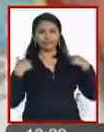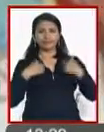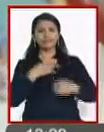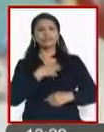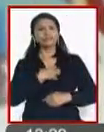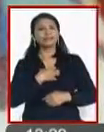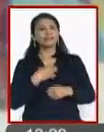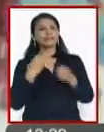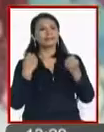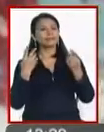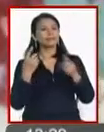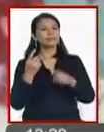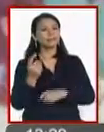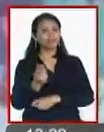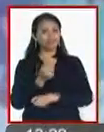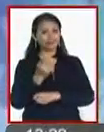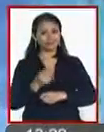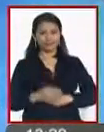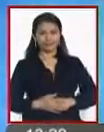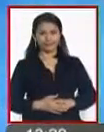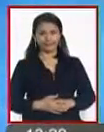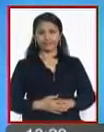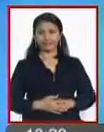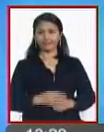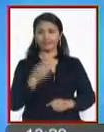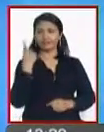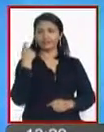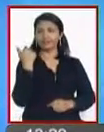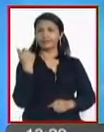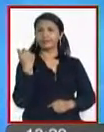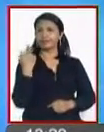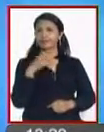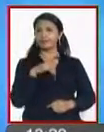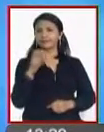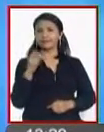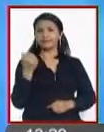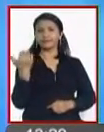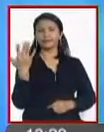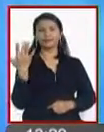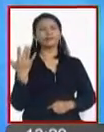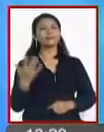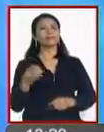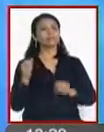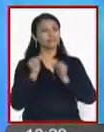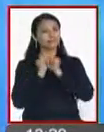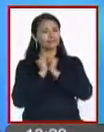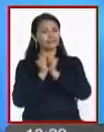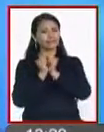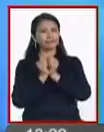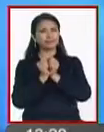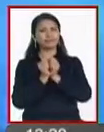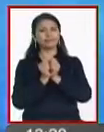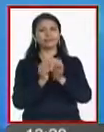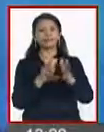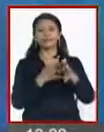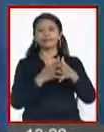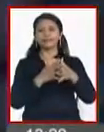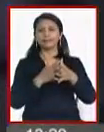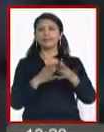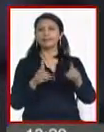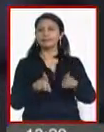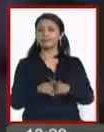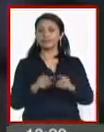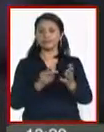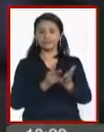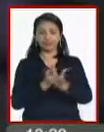medallas y muchos logros, la verdad que, y recién en el 2015 pude acompañarla a Los Ángeles y la